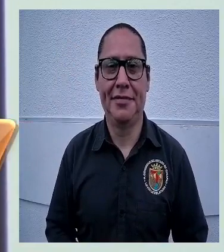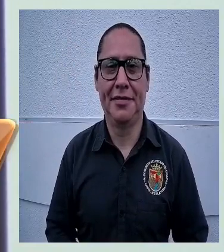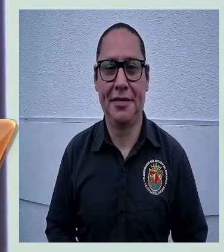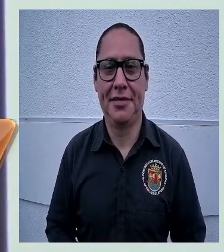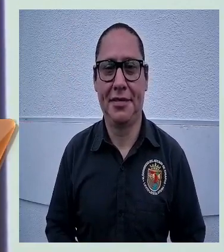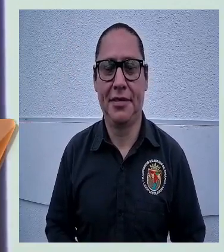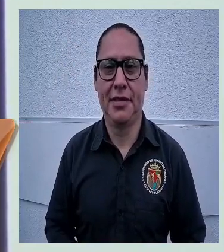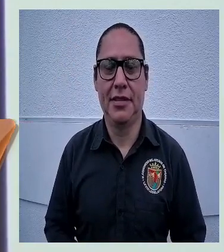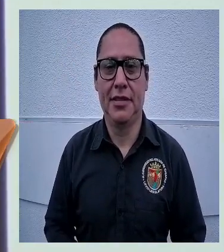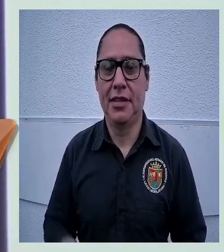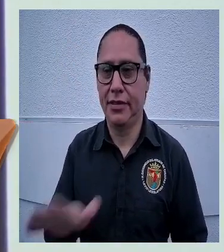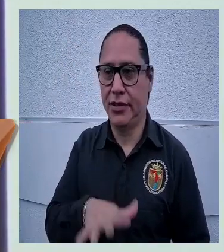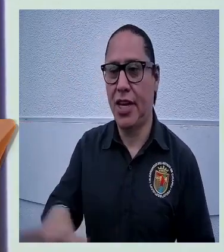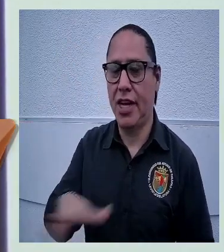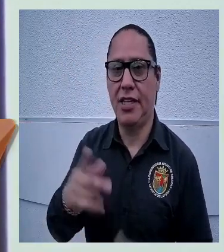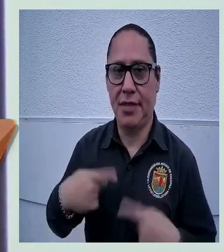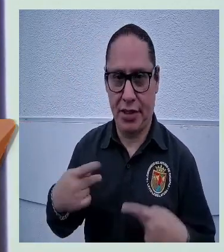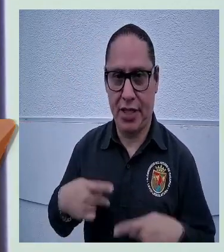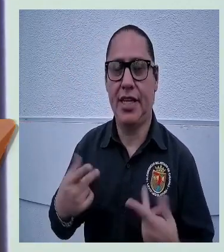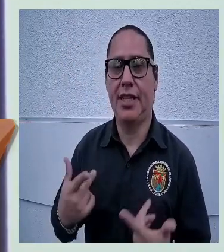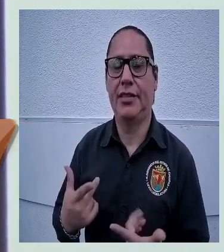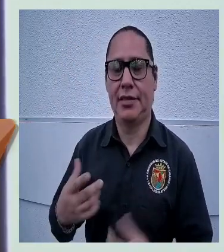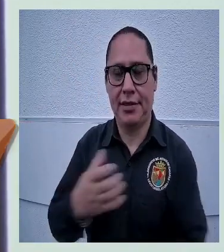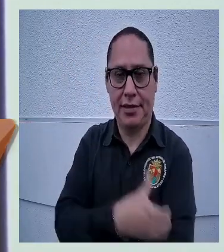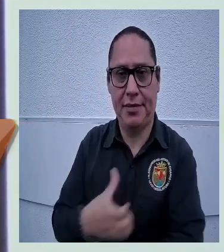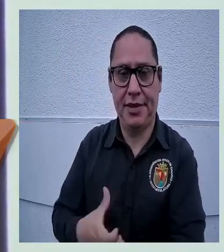y al público en general que nos